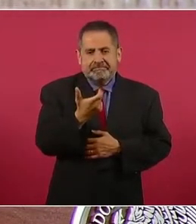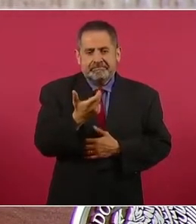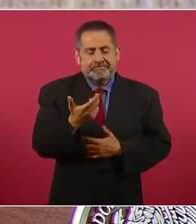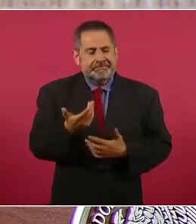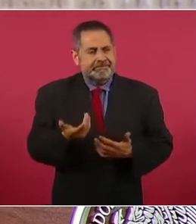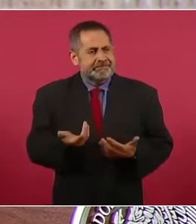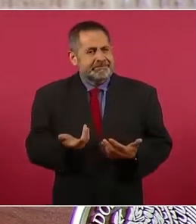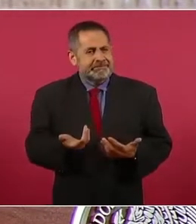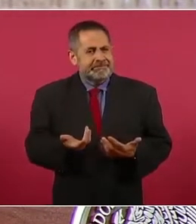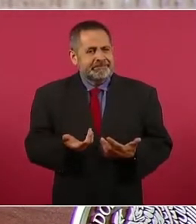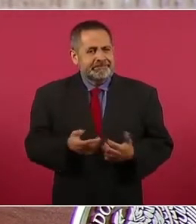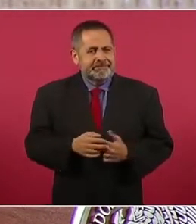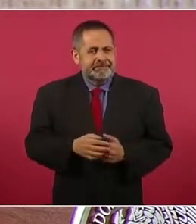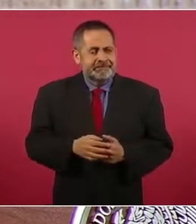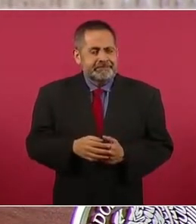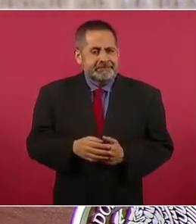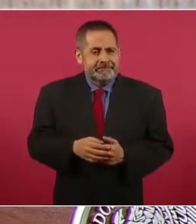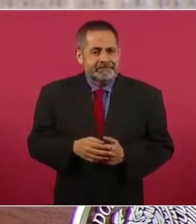cómo